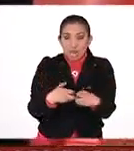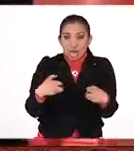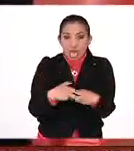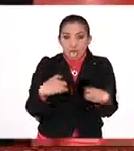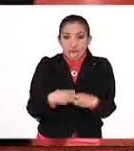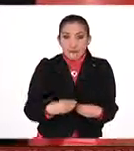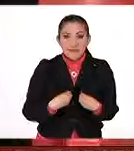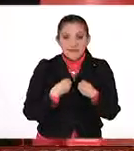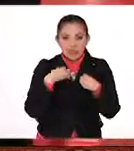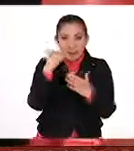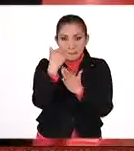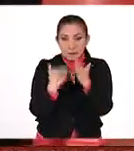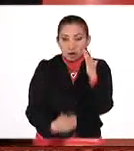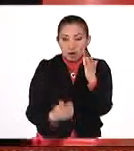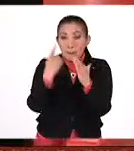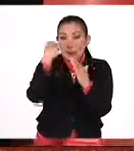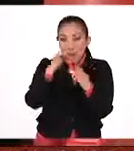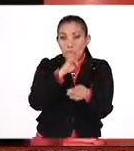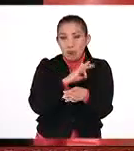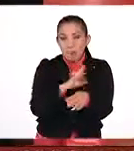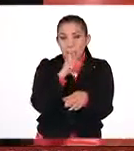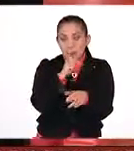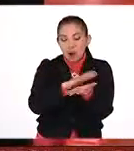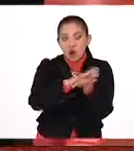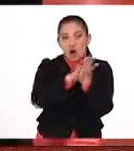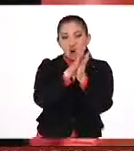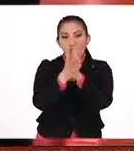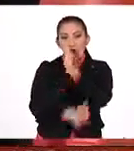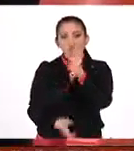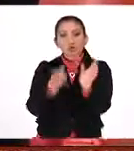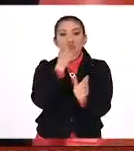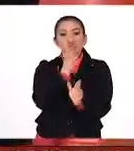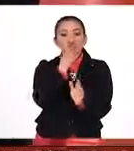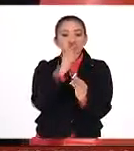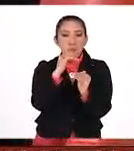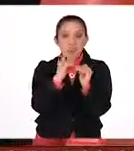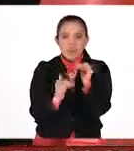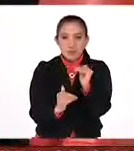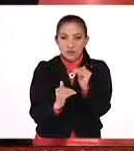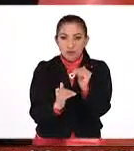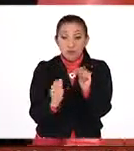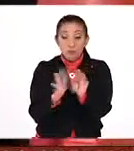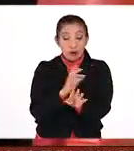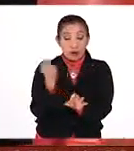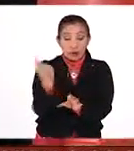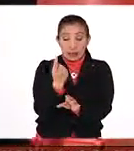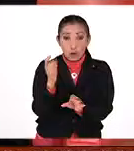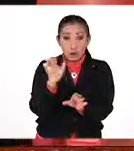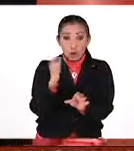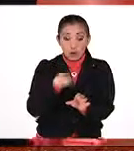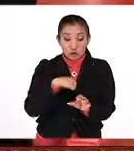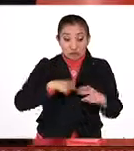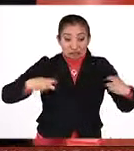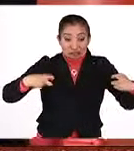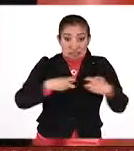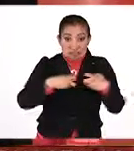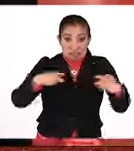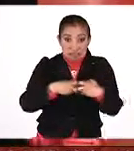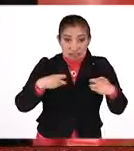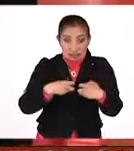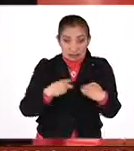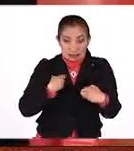en la para que así puedan mejorar los niveles de glucosa porque resulta que cuando estamos estresados